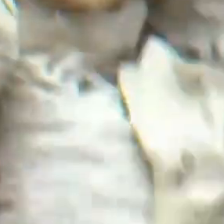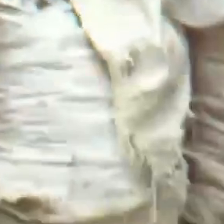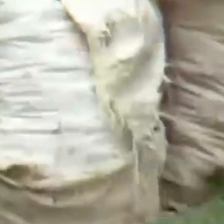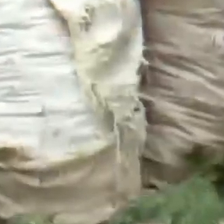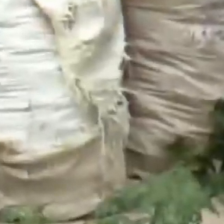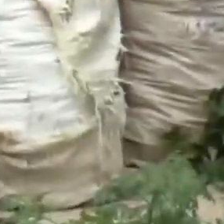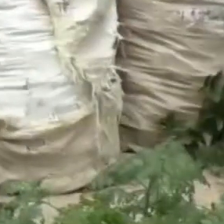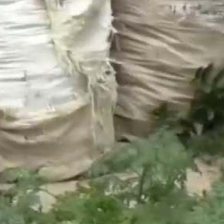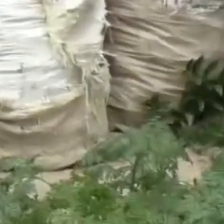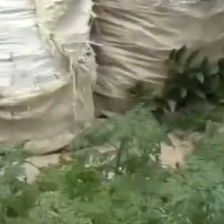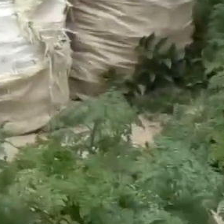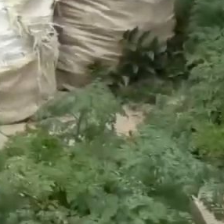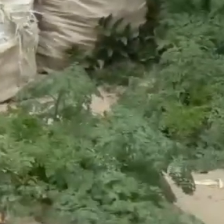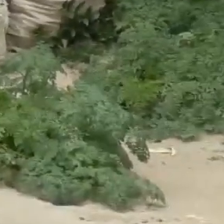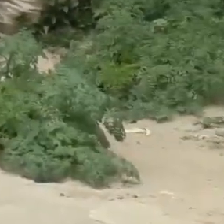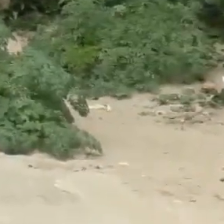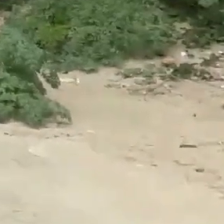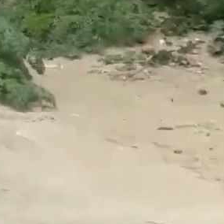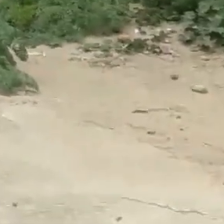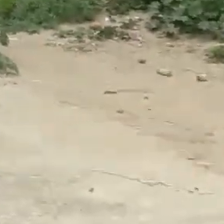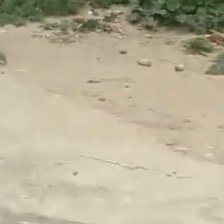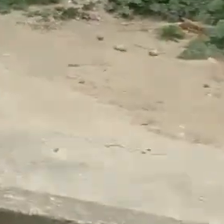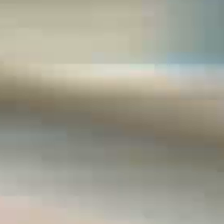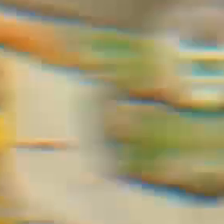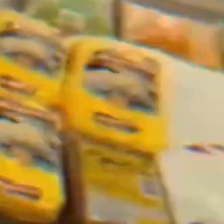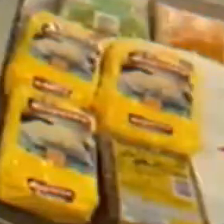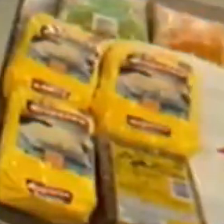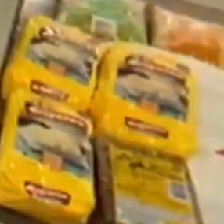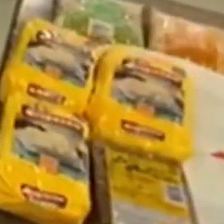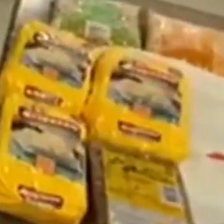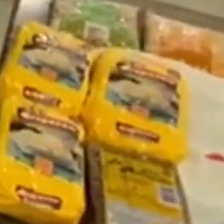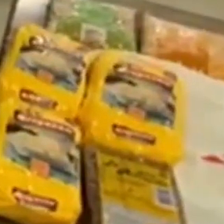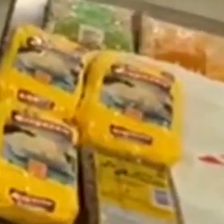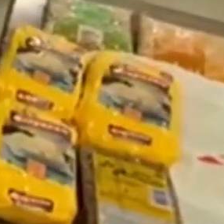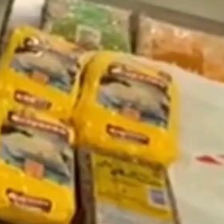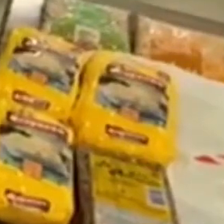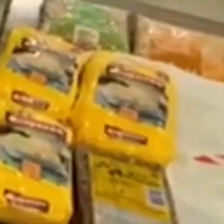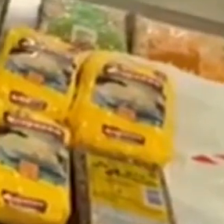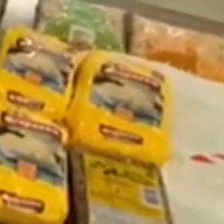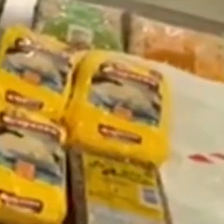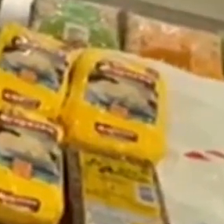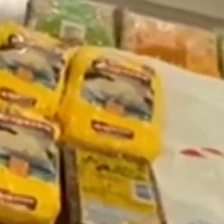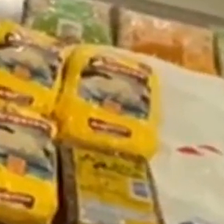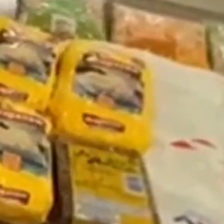Y aplausos para ustedes por tener en cuenta mi comunidad.